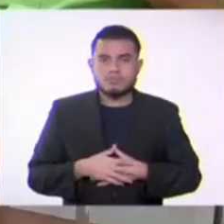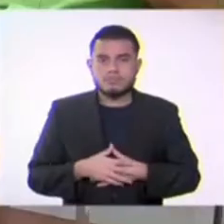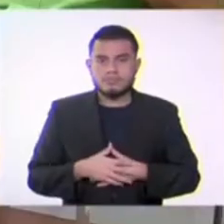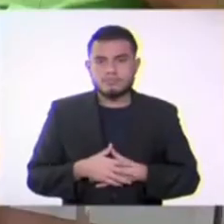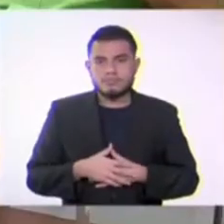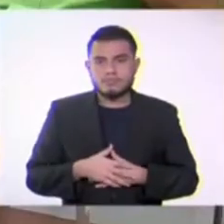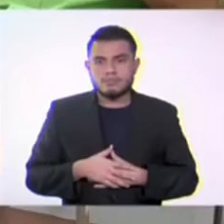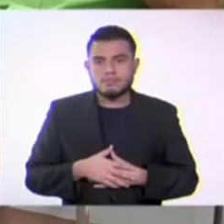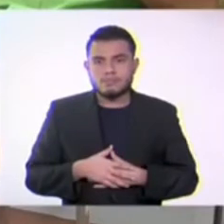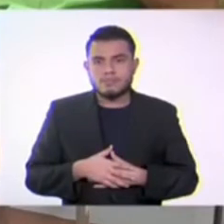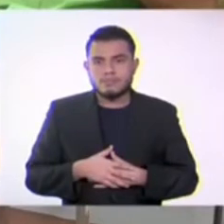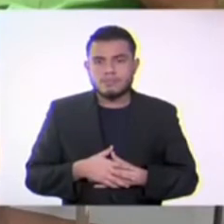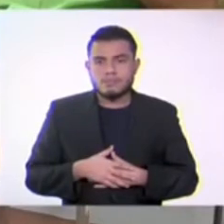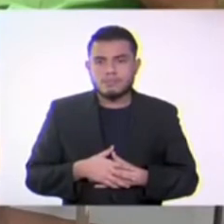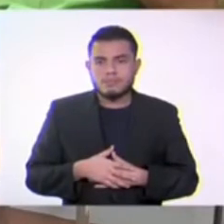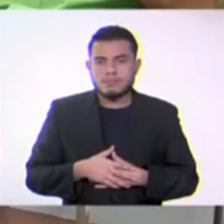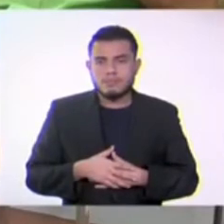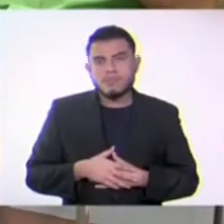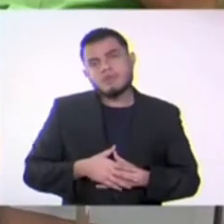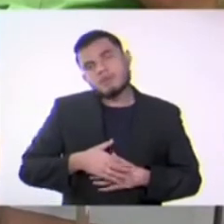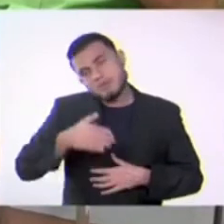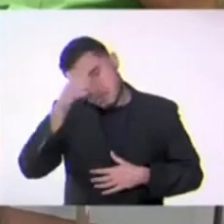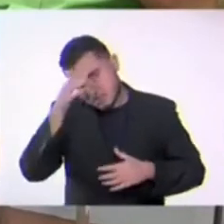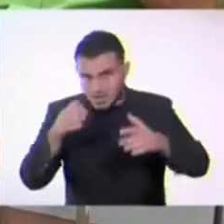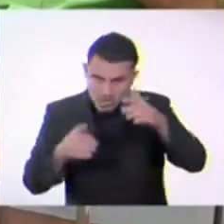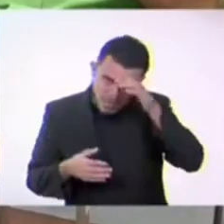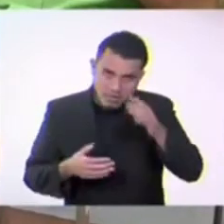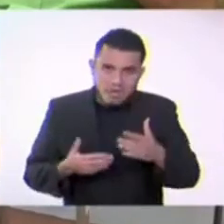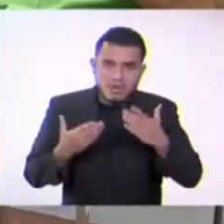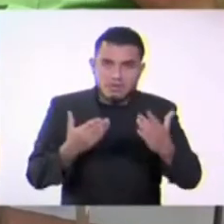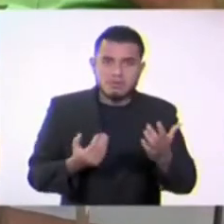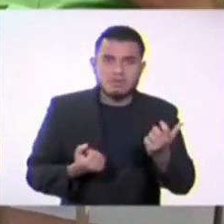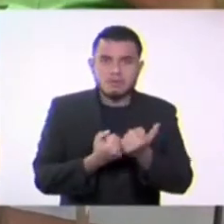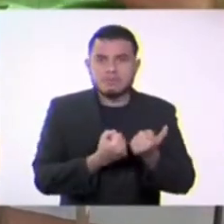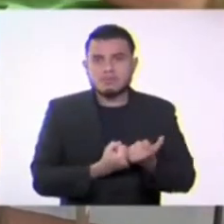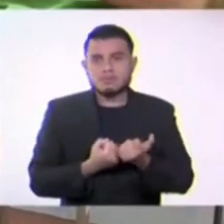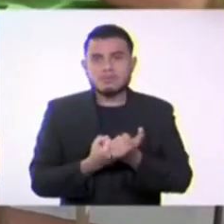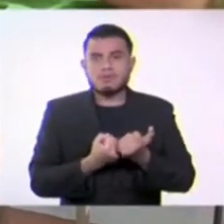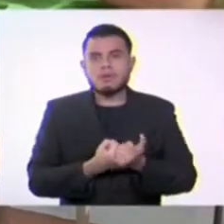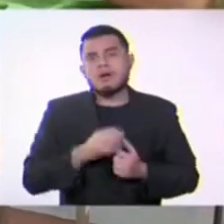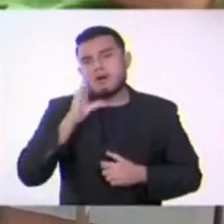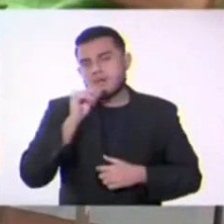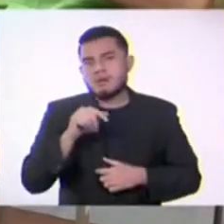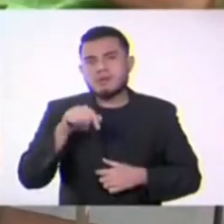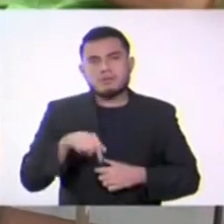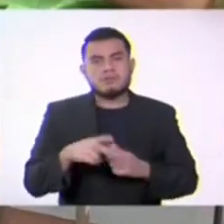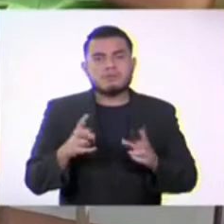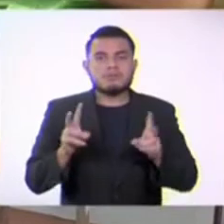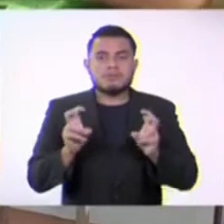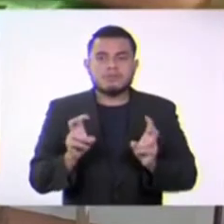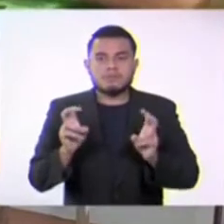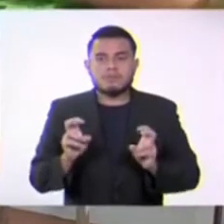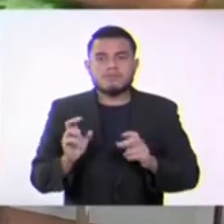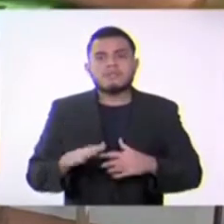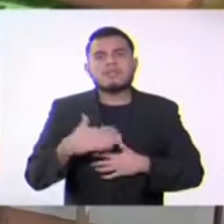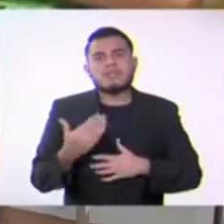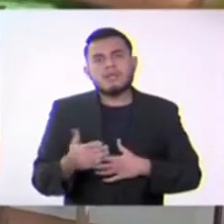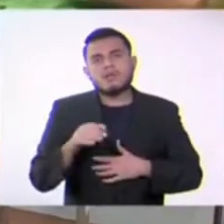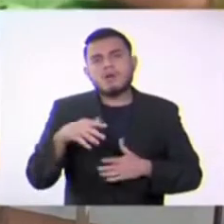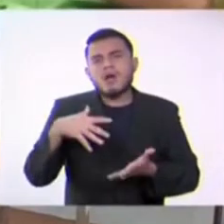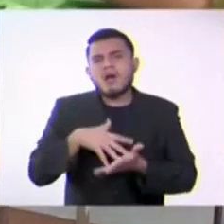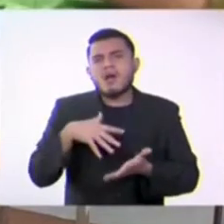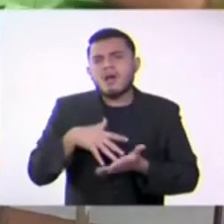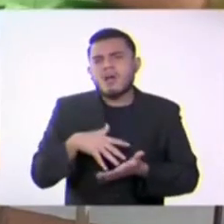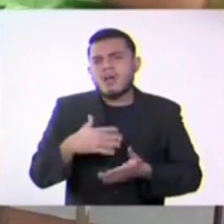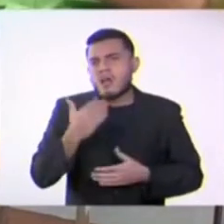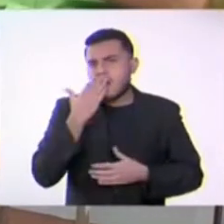buscan definiciones que ayuden, que aporten a hablar de este tipo de conflictos. Pero, ¿qué es lo étnico, por ejemplo? ¿Cómo